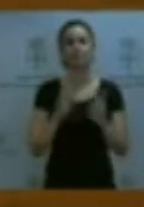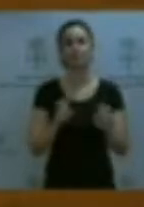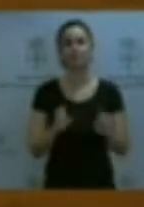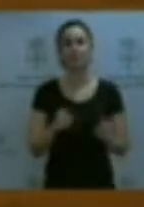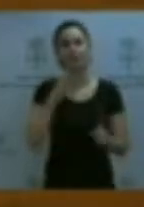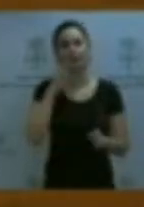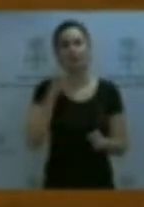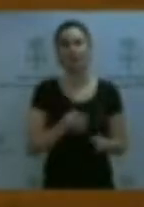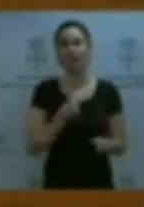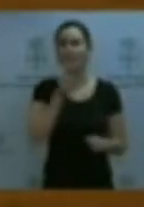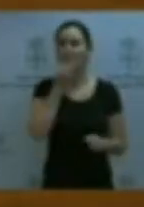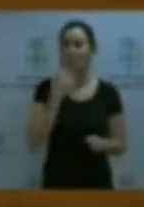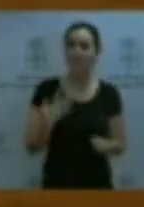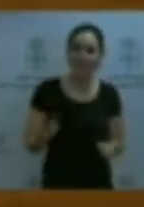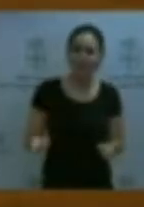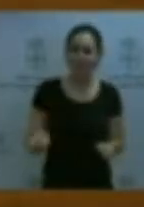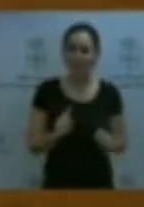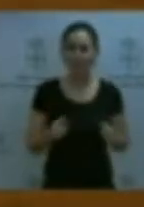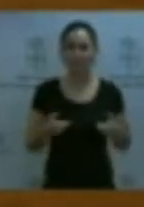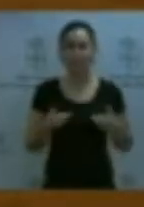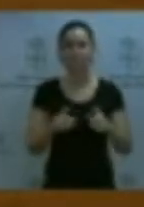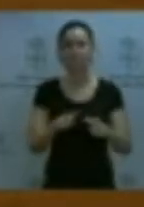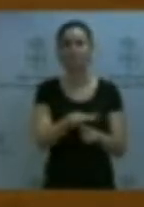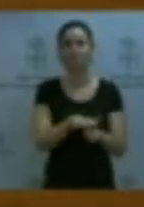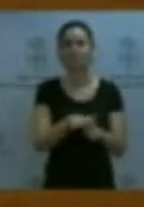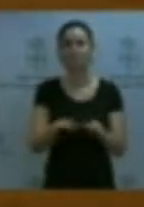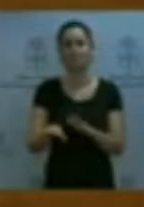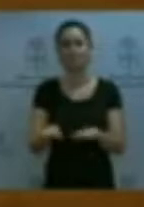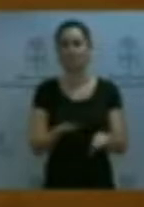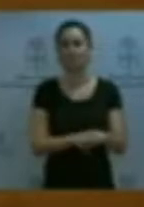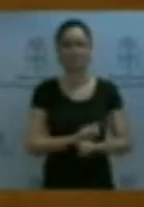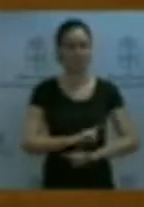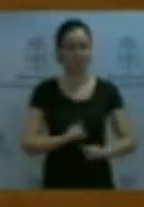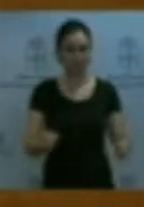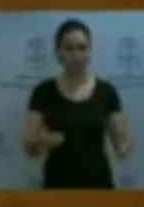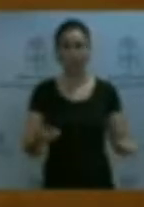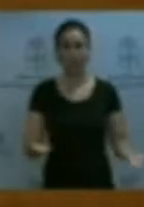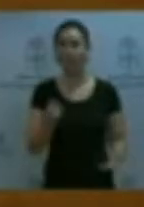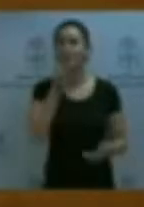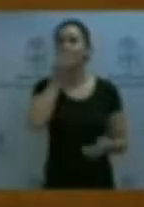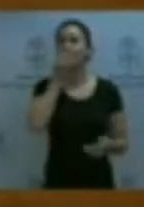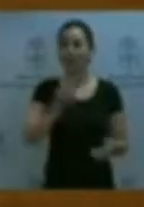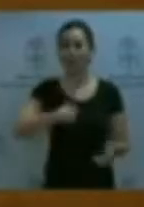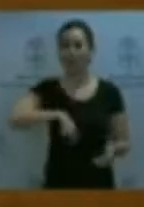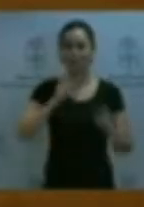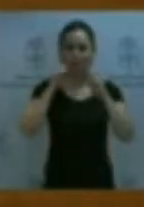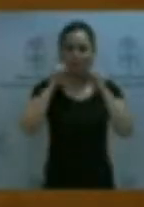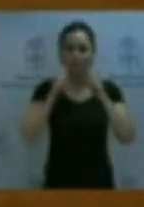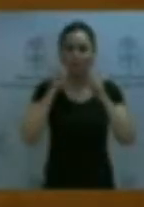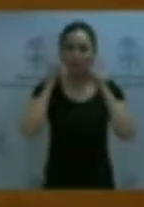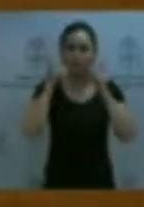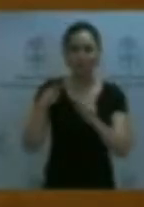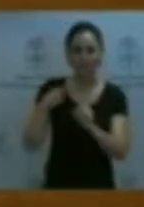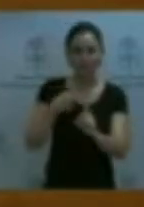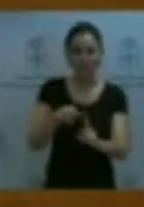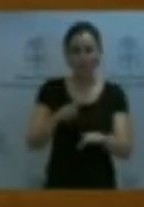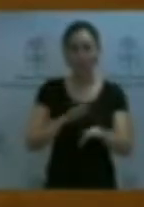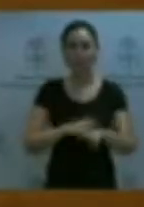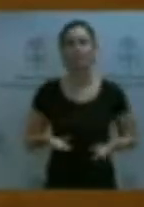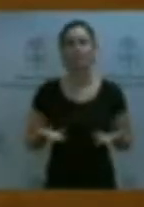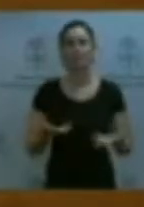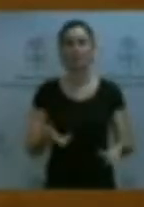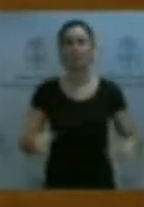el partidismo, y que conviene que todos hagamos un esfuerzo centrado para ofrecer a la sociedad a la que legítimamente